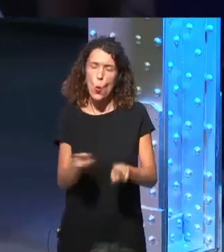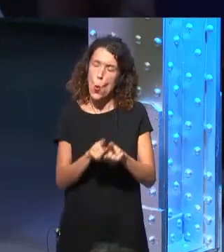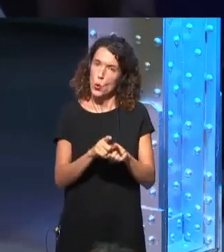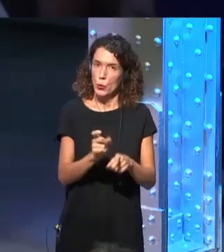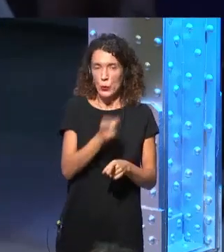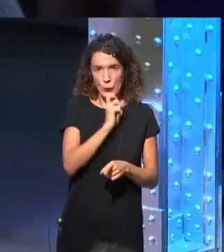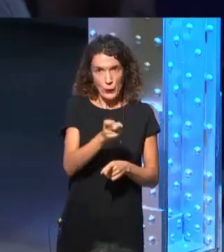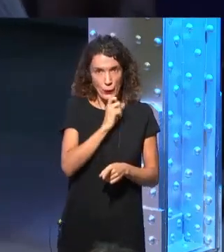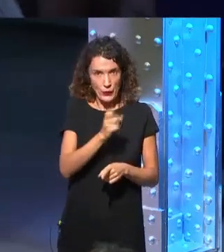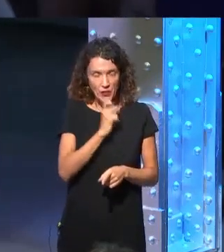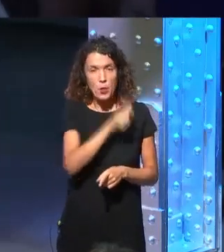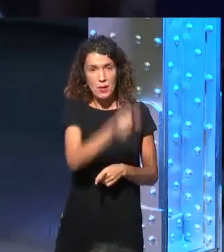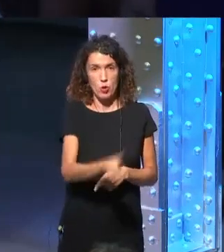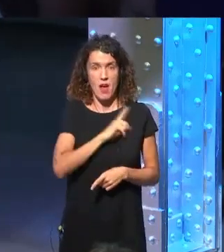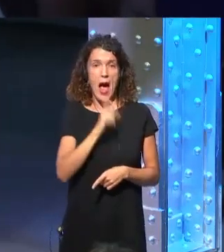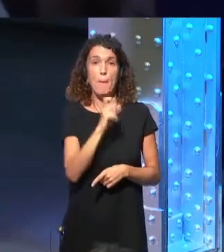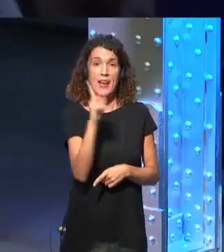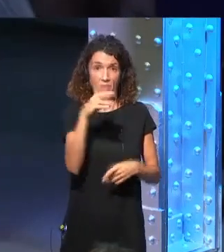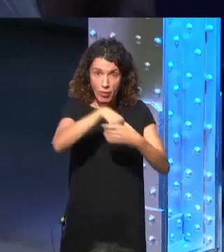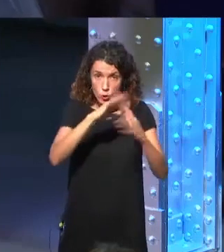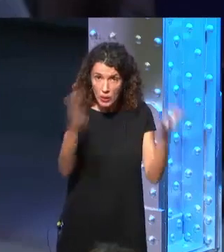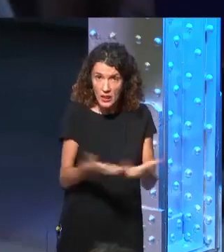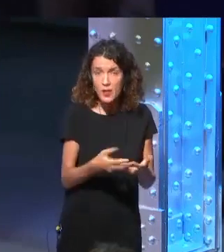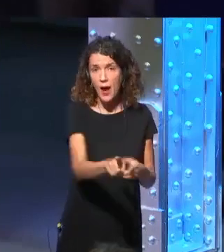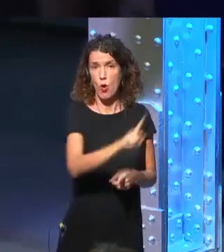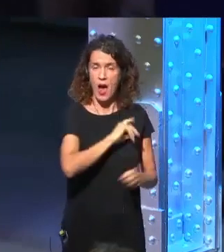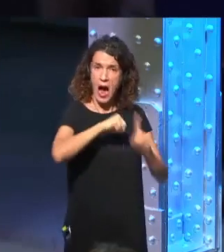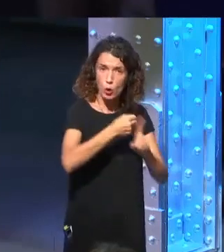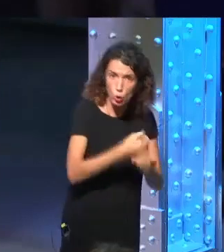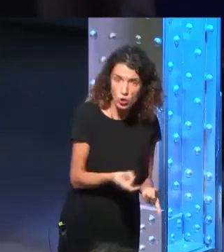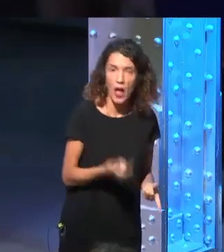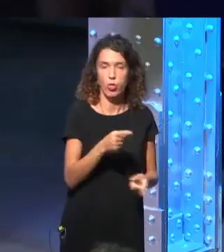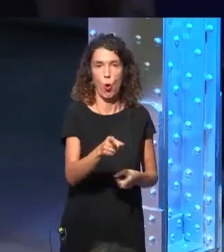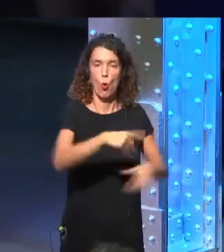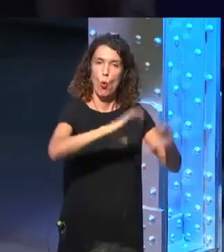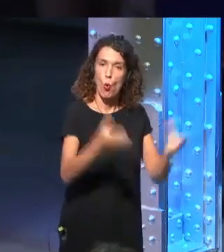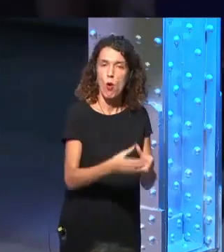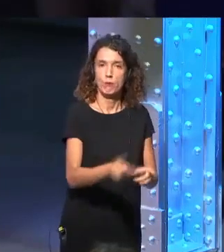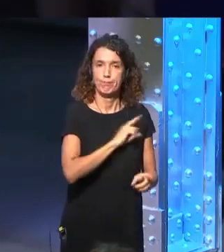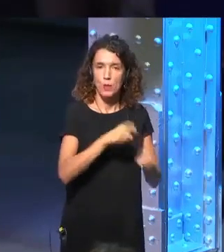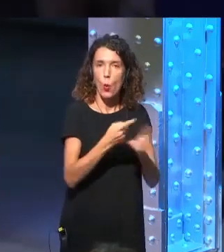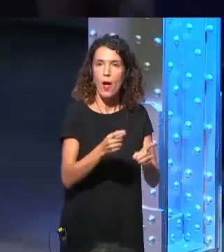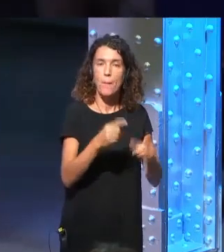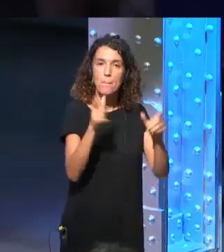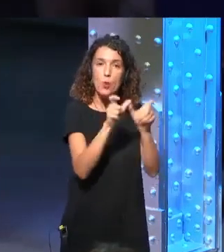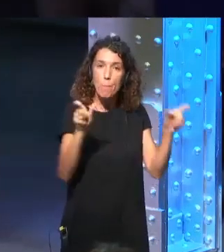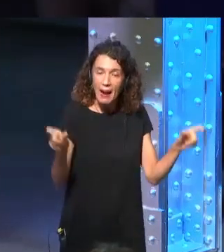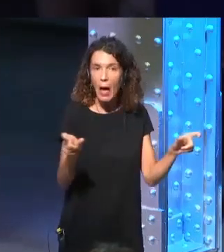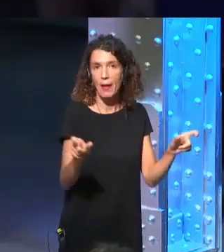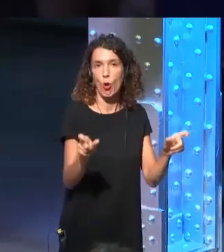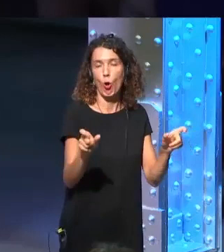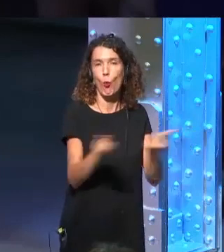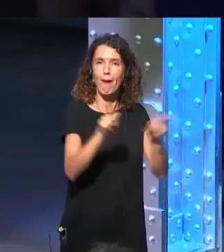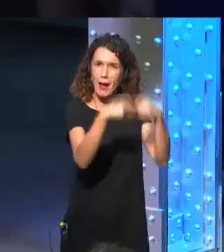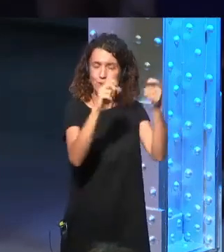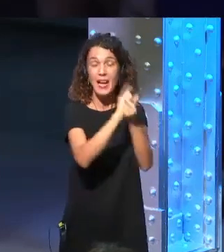compleja en que alguien me ha amenazado en Internet, ellos me han acosado, ellos tergiversan mis palabras, y lo que yo tengo que